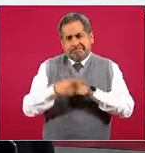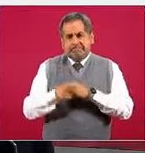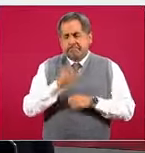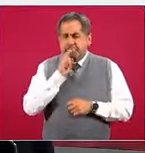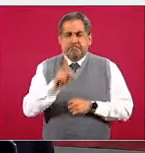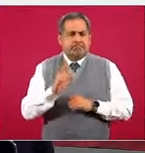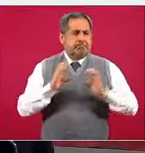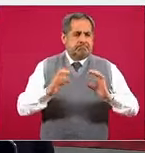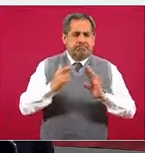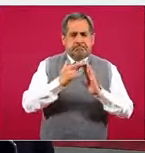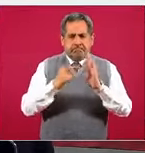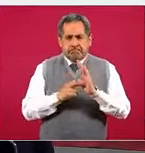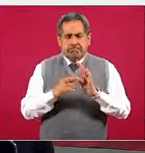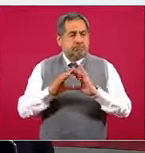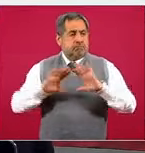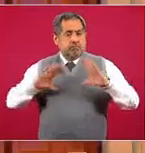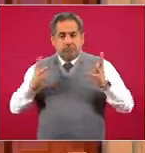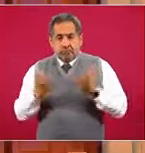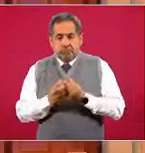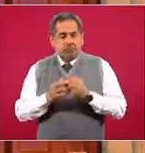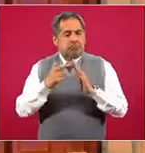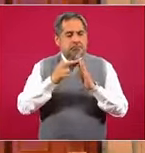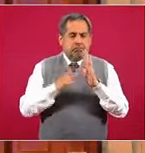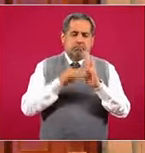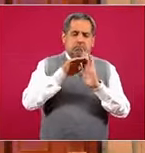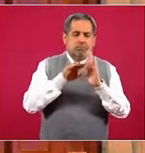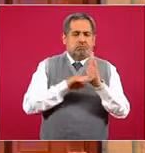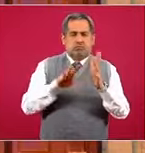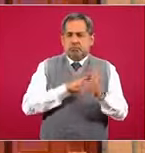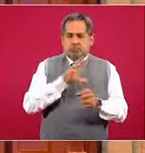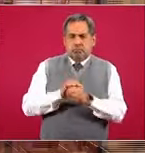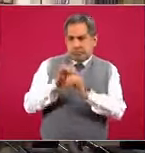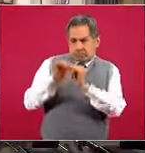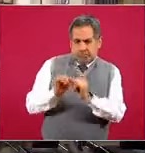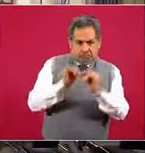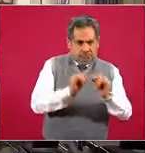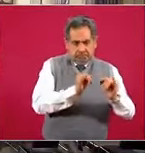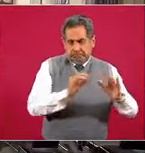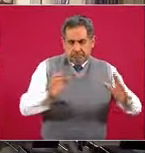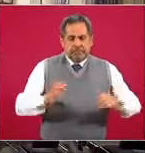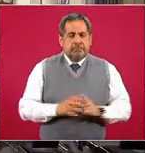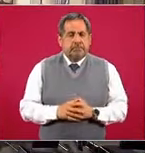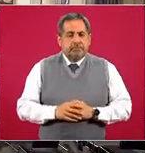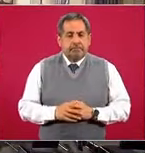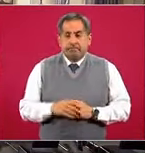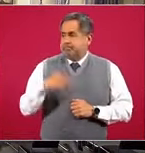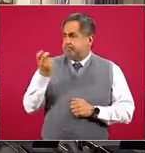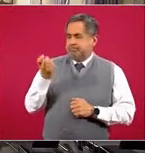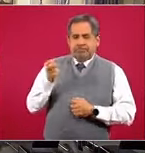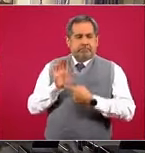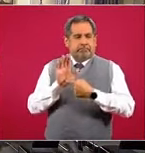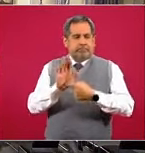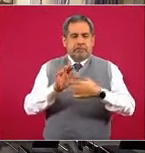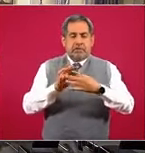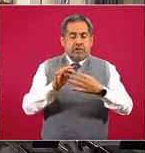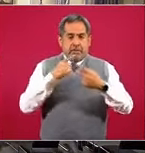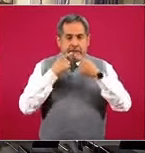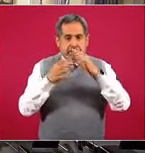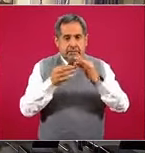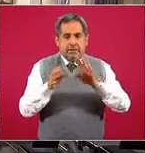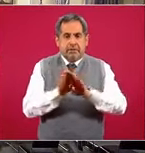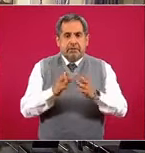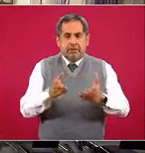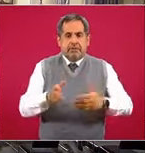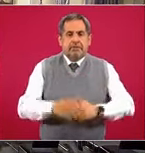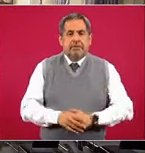de prevención, tanto colectivas como en lo individual. Bien, esta sería la actualización de los datos y ahora le damos el tiempo